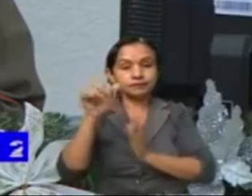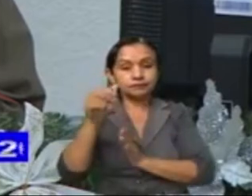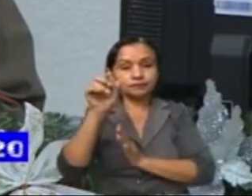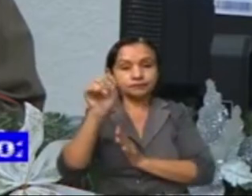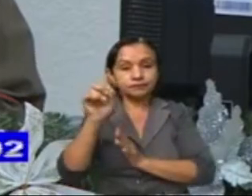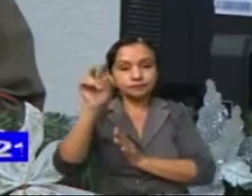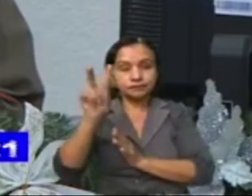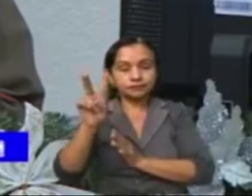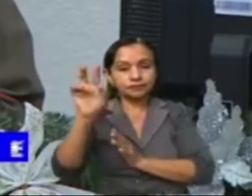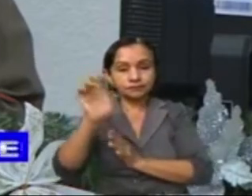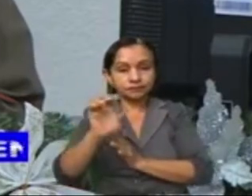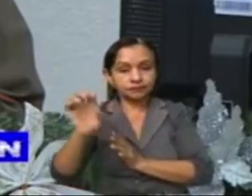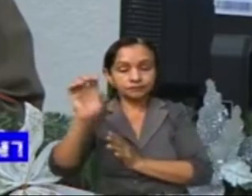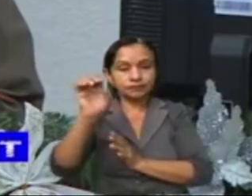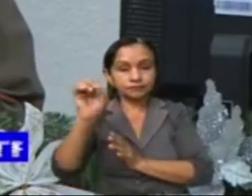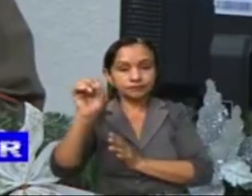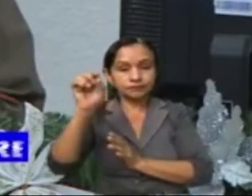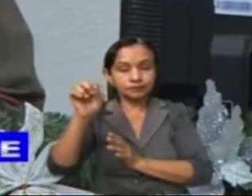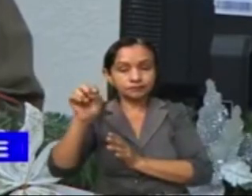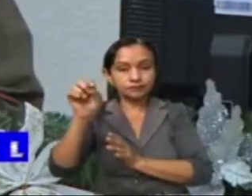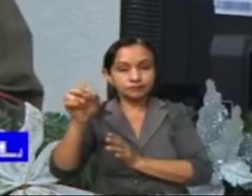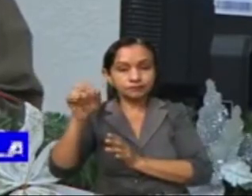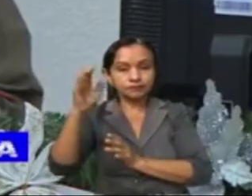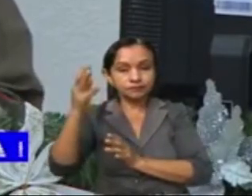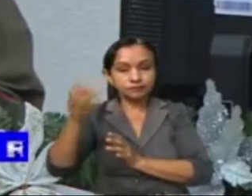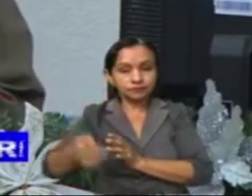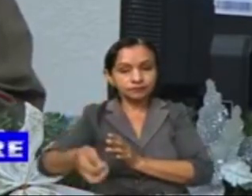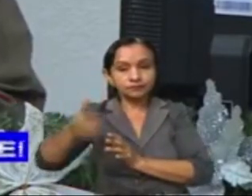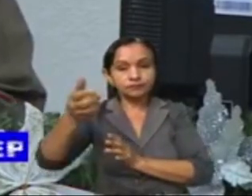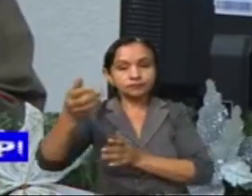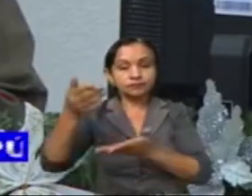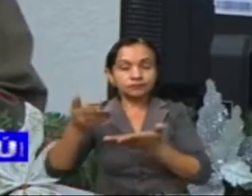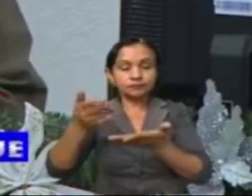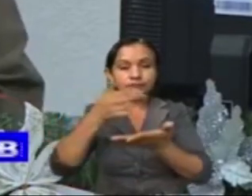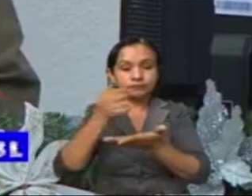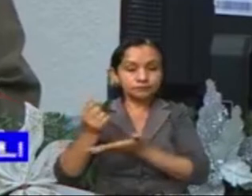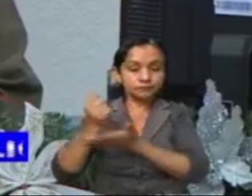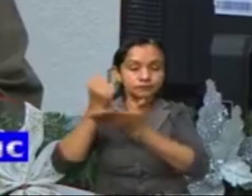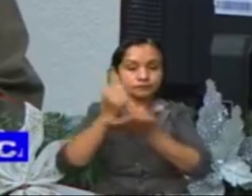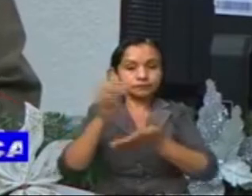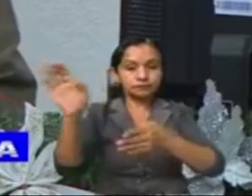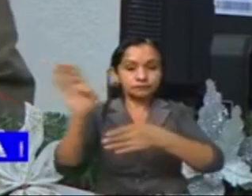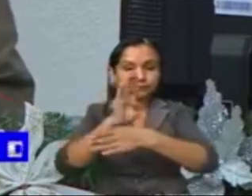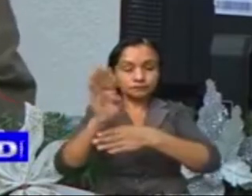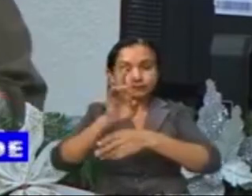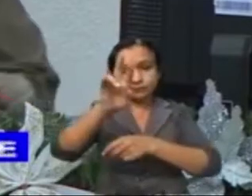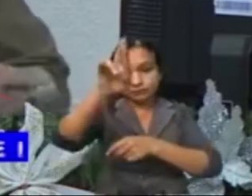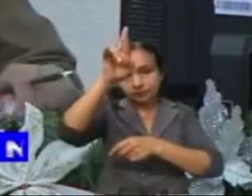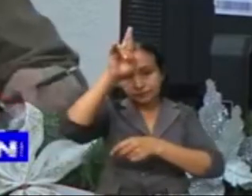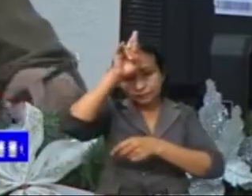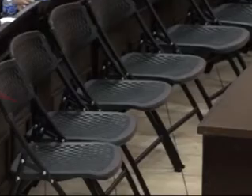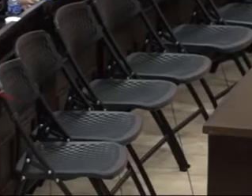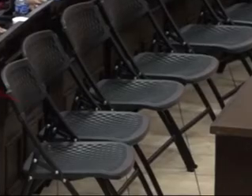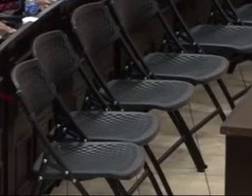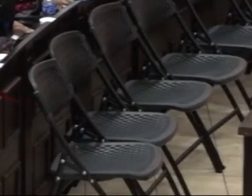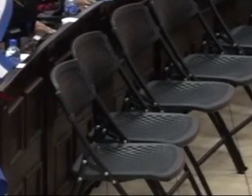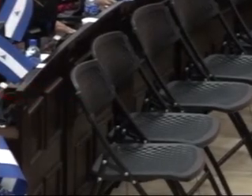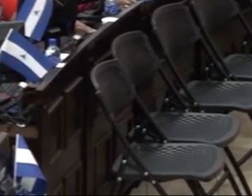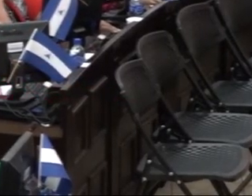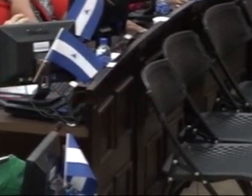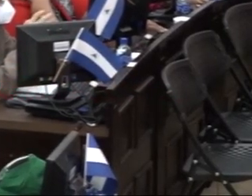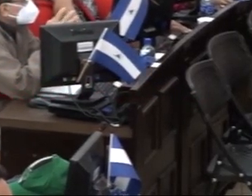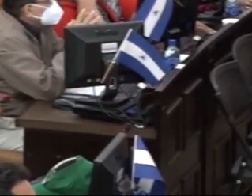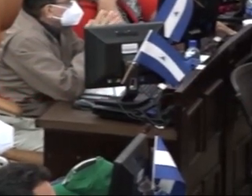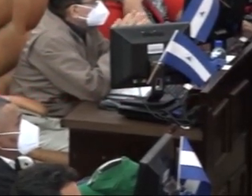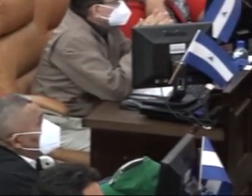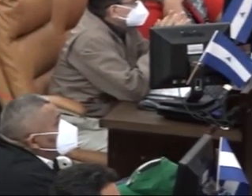16.832.602 euros con 0.09 centavos. Segundo, financiamiento del Exim Bank de Rusia. También se